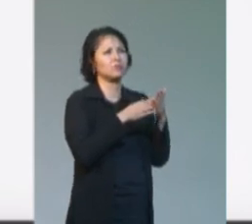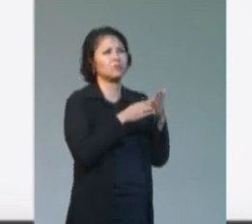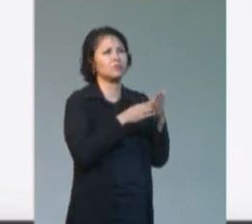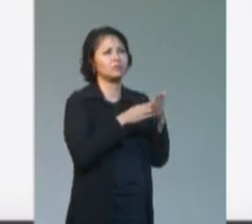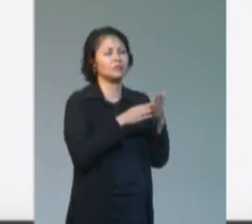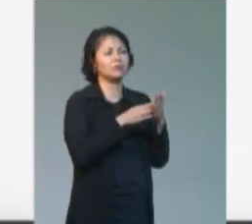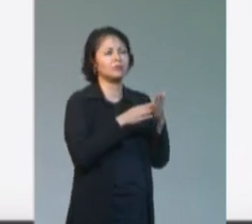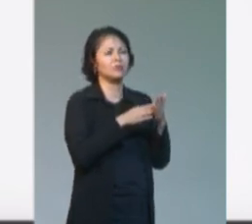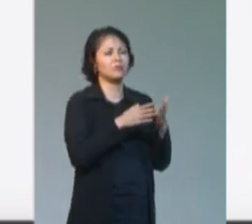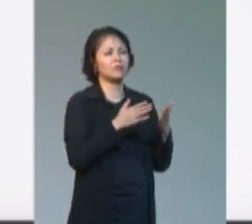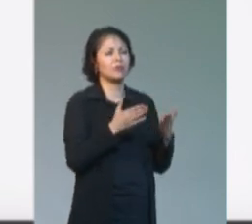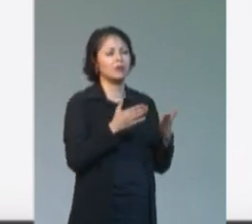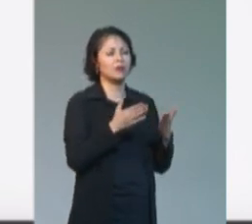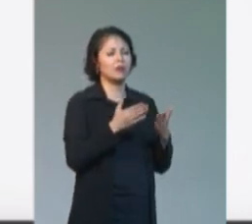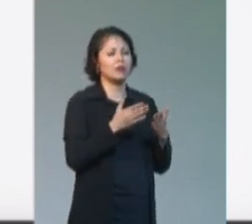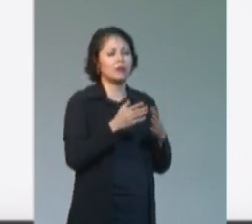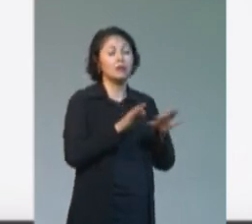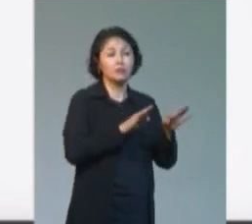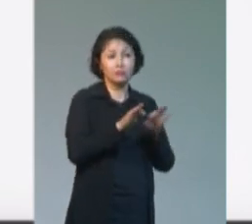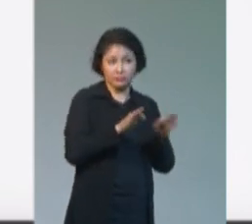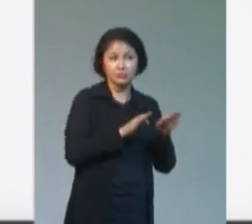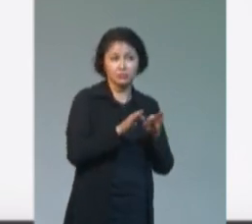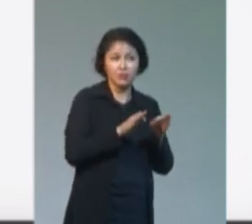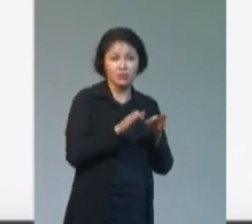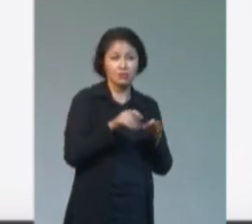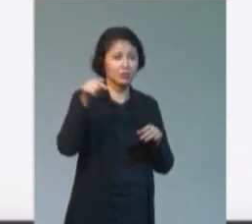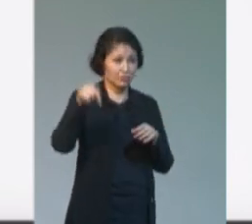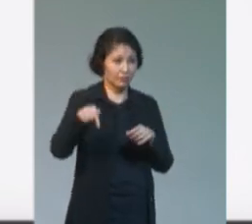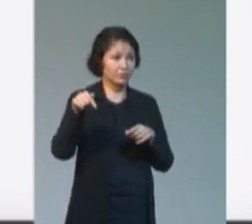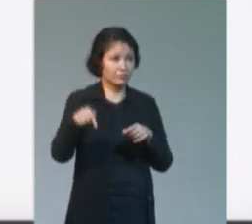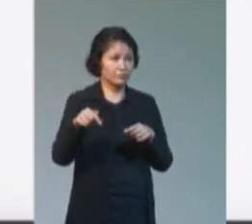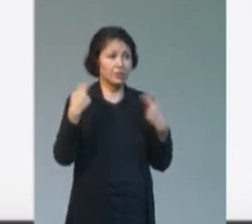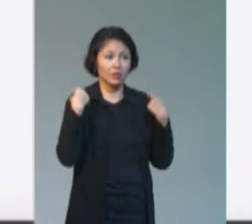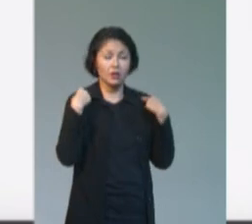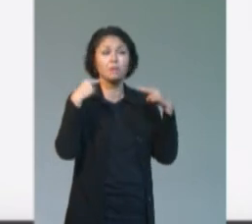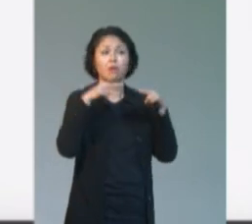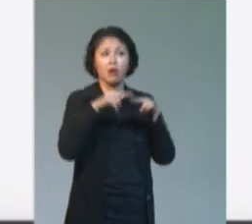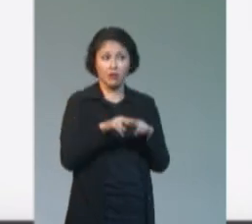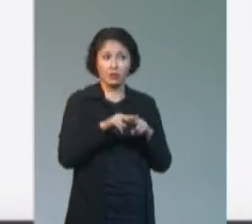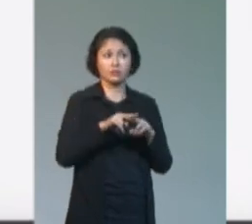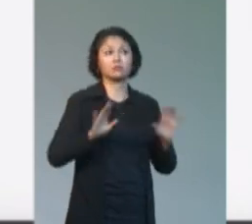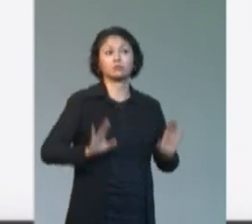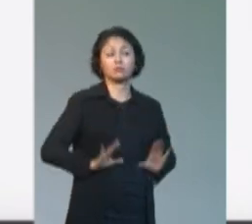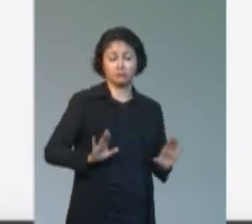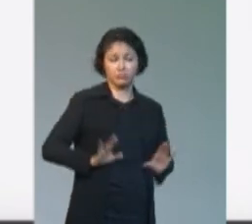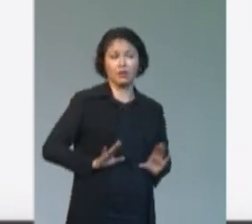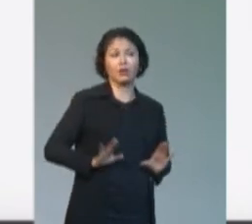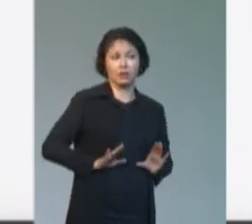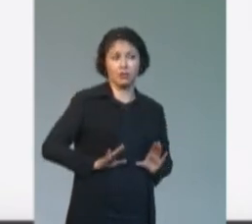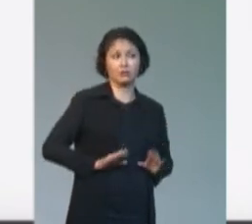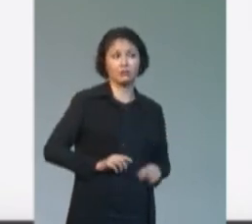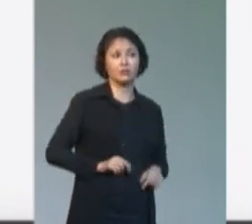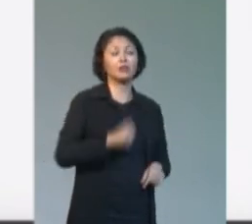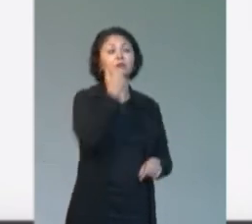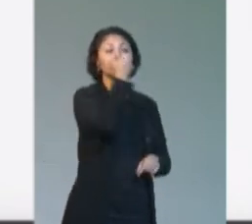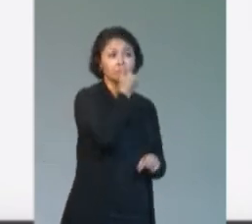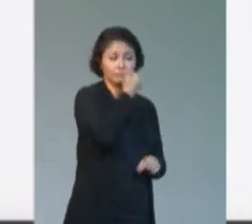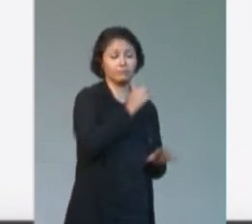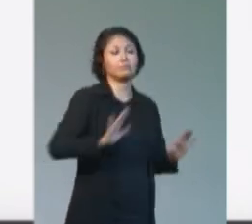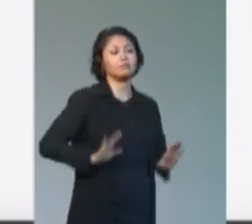la actitud que para trabajar en estos entornos tengan el profesor y el estudiante que muchas veces se cree